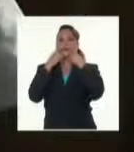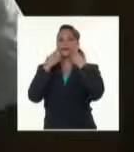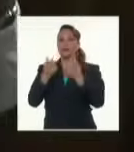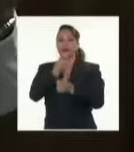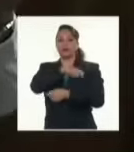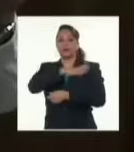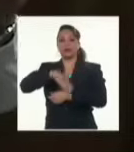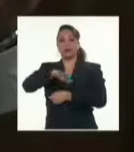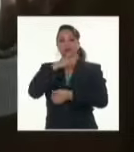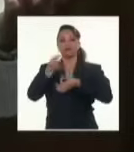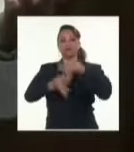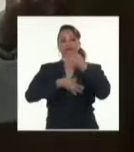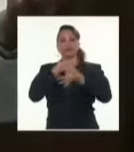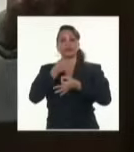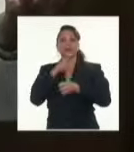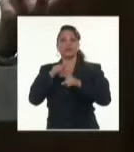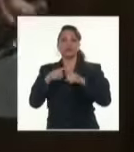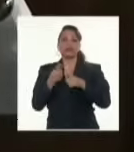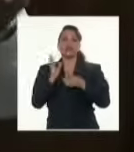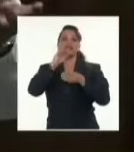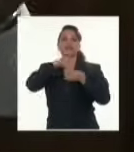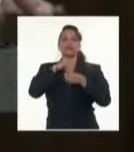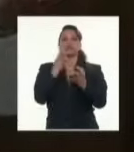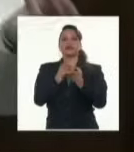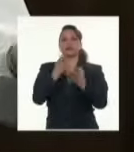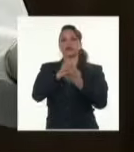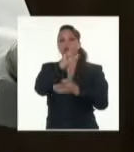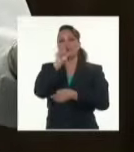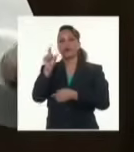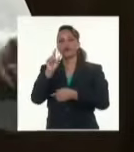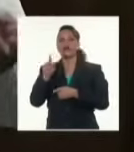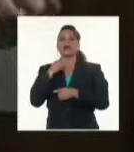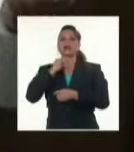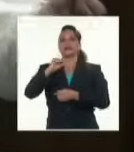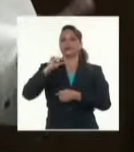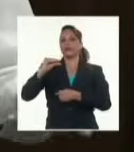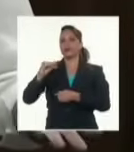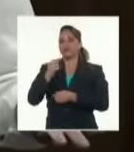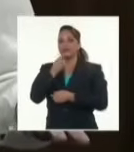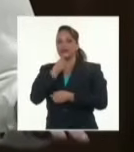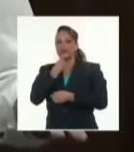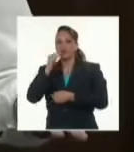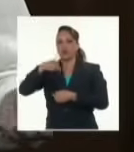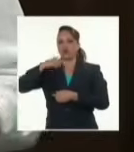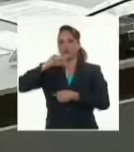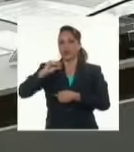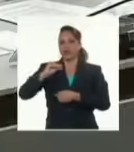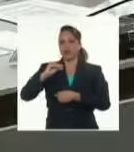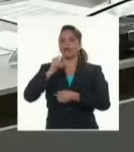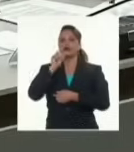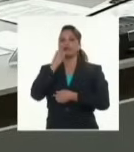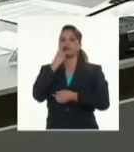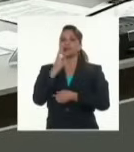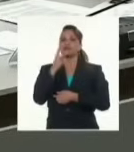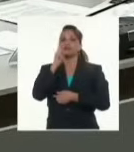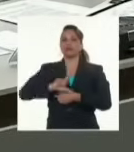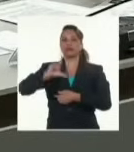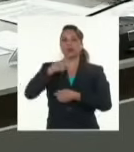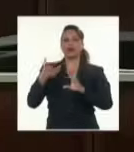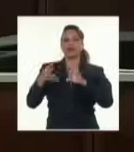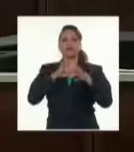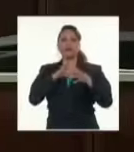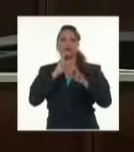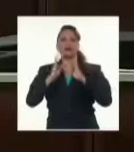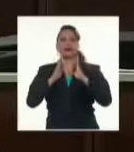destaca la cobertura docente en educación las pensiones de los jubilados y los asistenci ados las necesarias estrategias en el